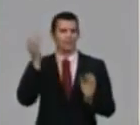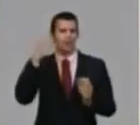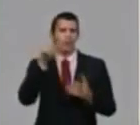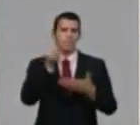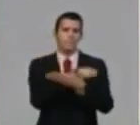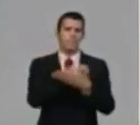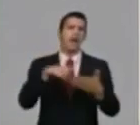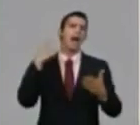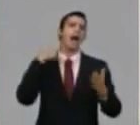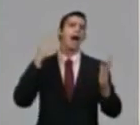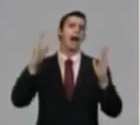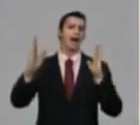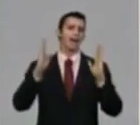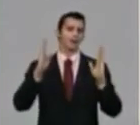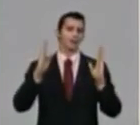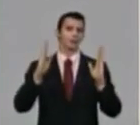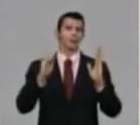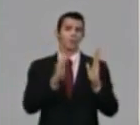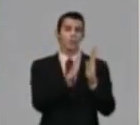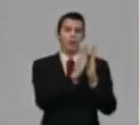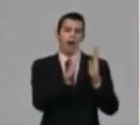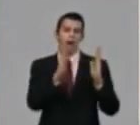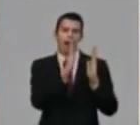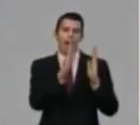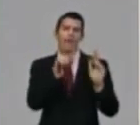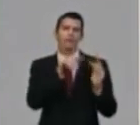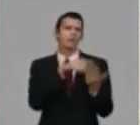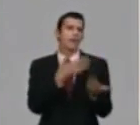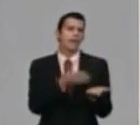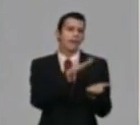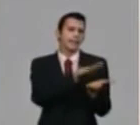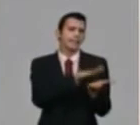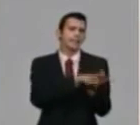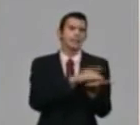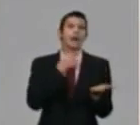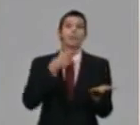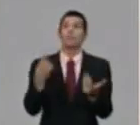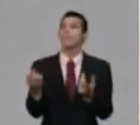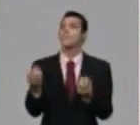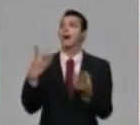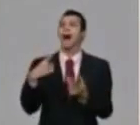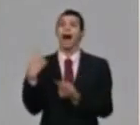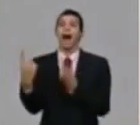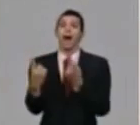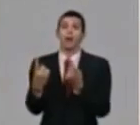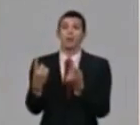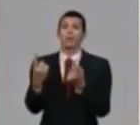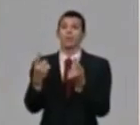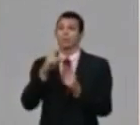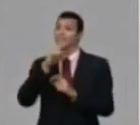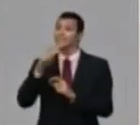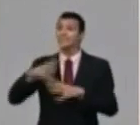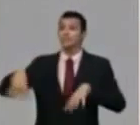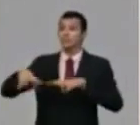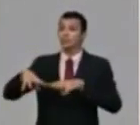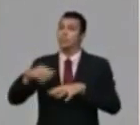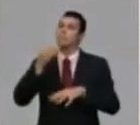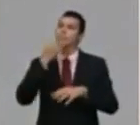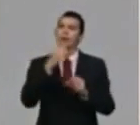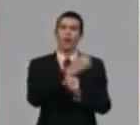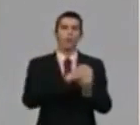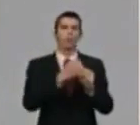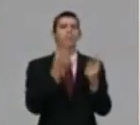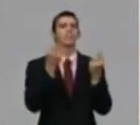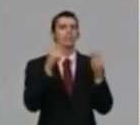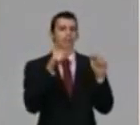que por norma, con criterio general, lo pueden hacer al cierre del año. Se les ha dado la posibilidad de que aquellas que incurran en pérdidas por cualquier afectación